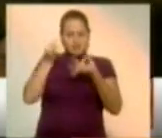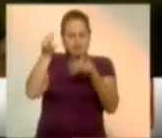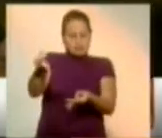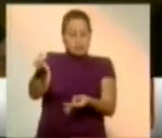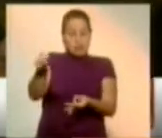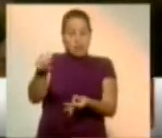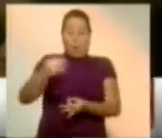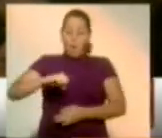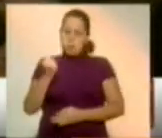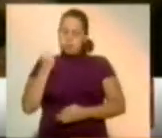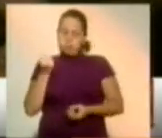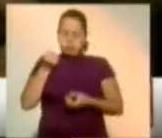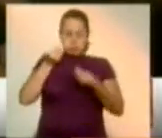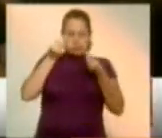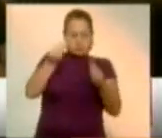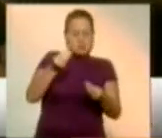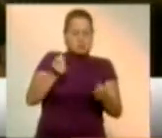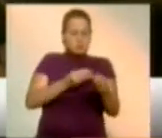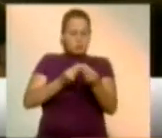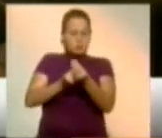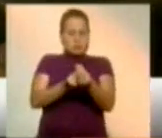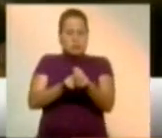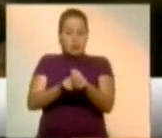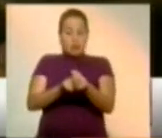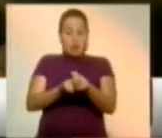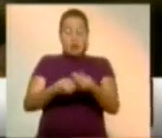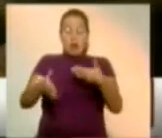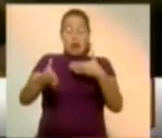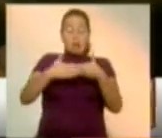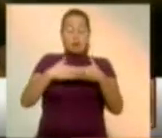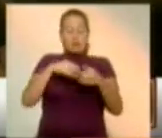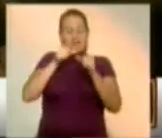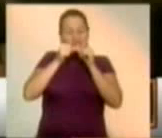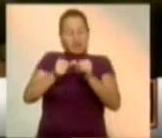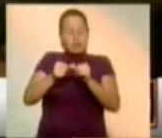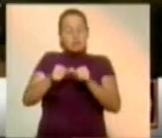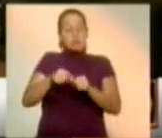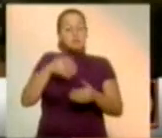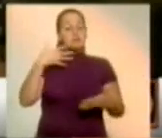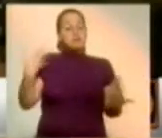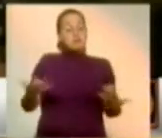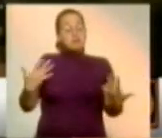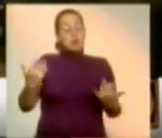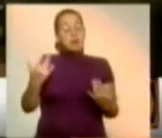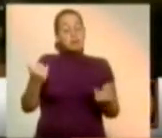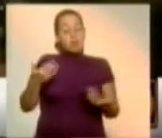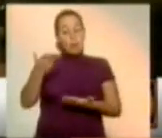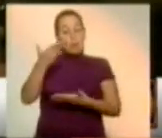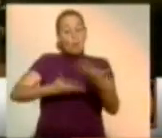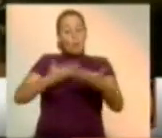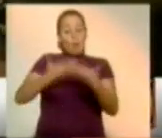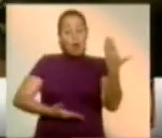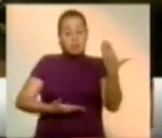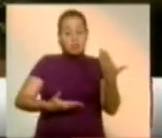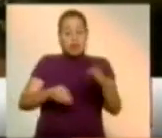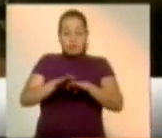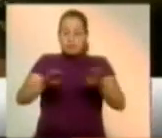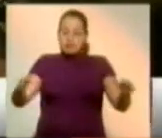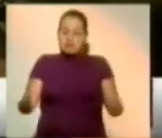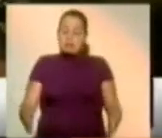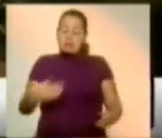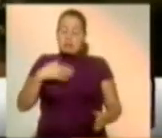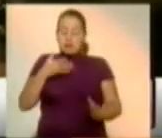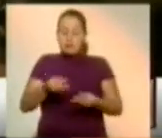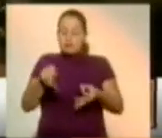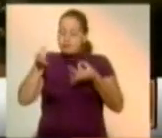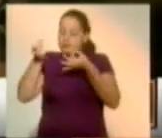un alguacil y el alguacil no se retiró de la puerta hasta que no sé quién se llevó las boletas del escritorio y se las entregó